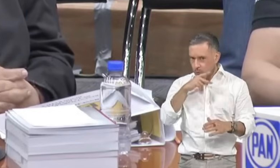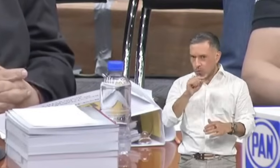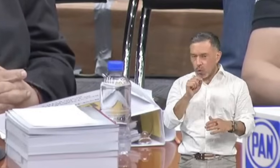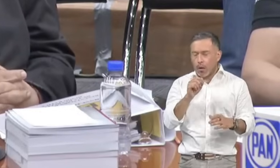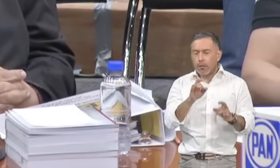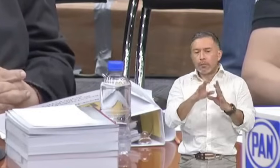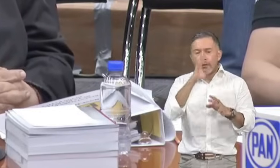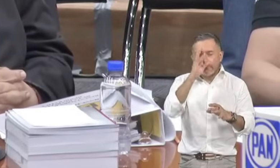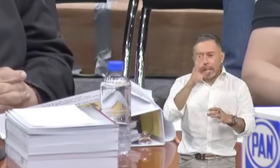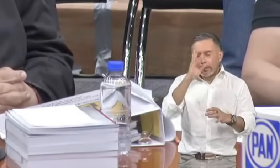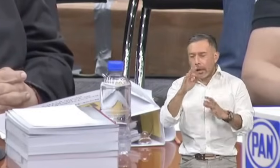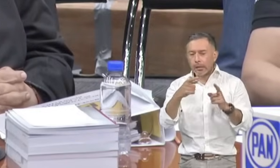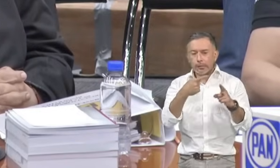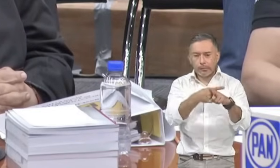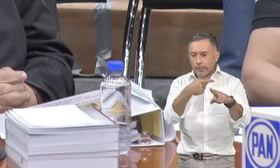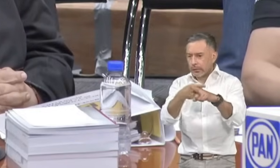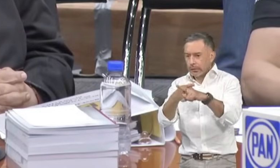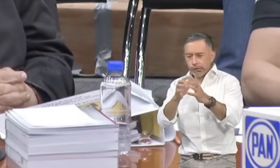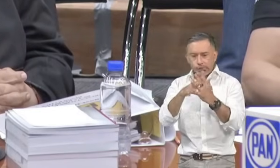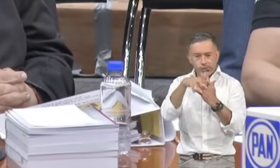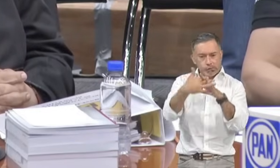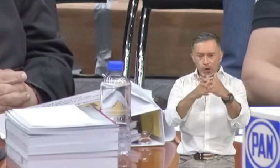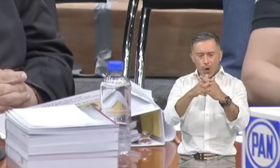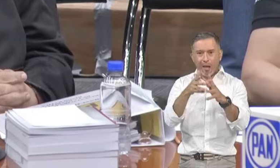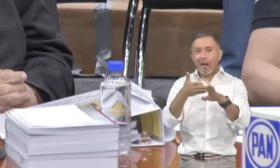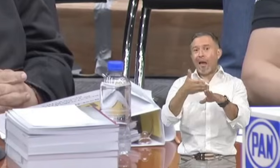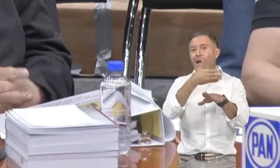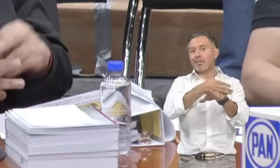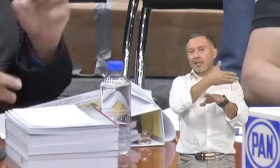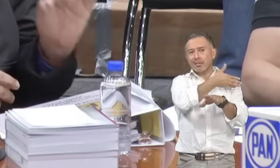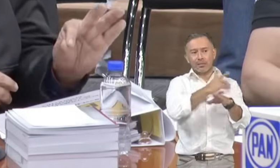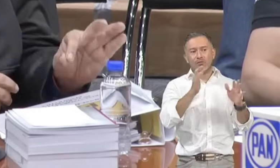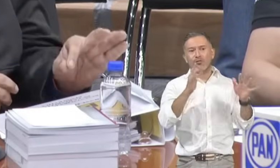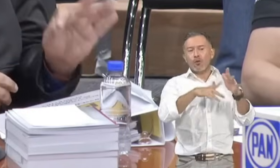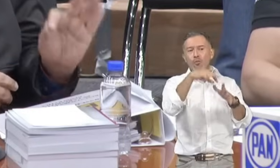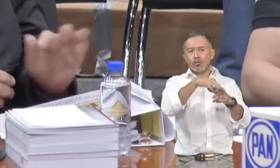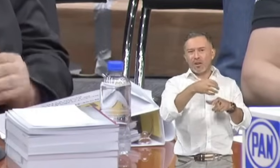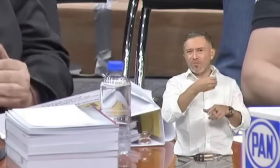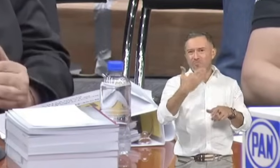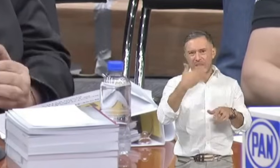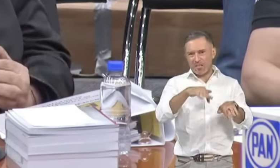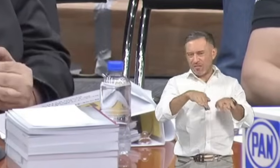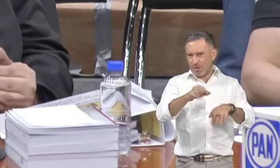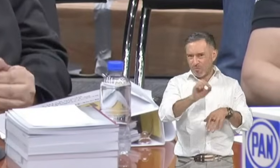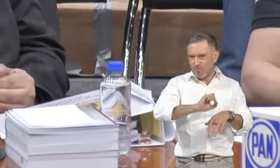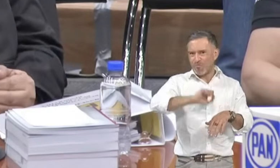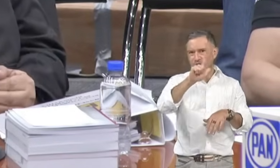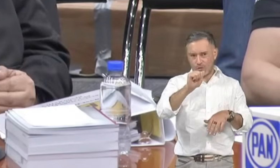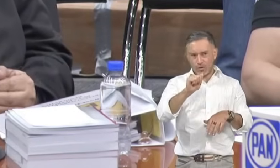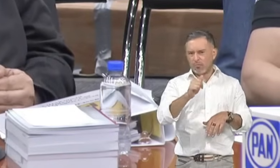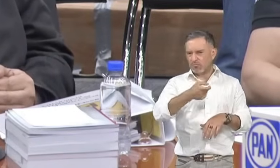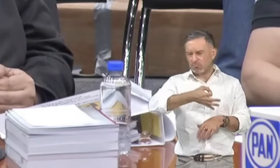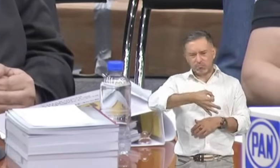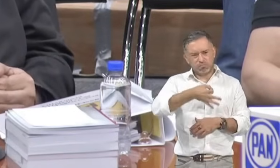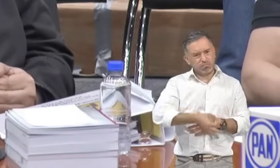contratiempos y con la eficiencia y la técnica que hasta hoy en los procesos anteriores ha tenido el Instituto Nacional Electoral, que ha sido muy